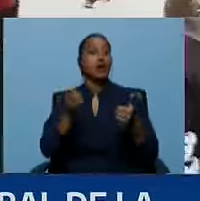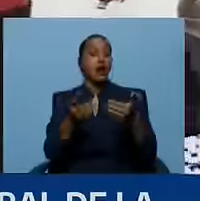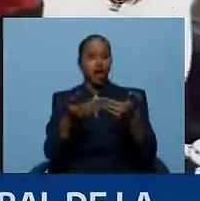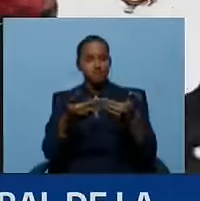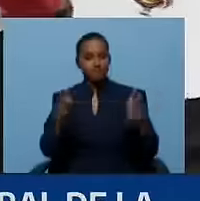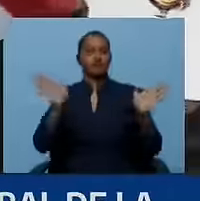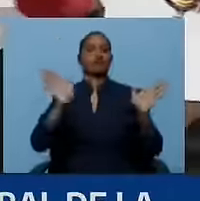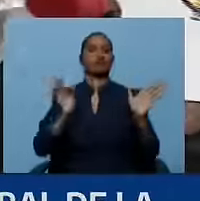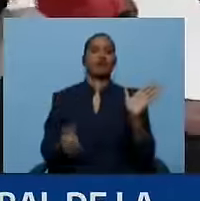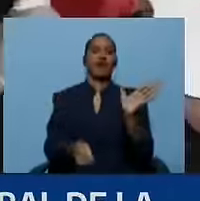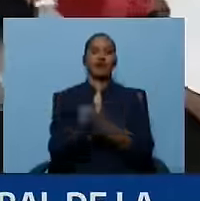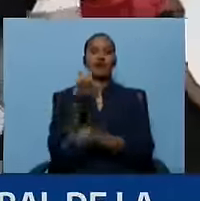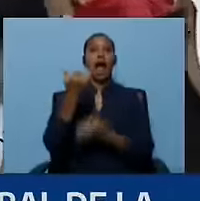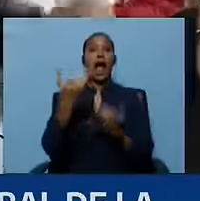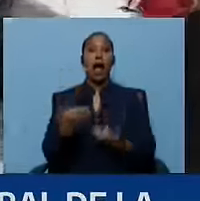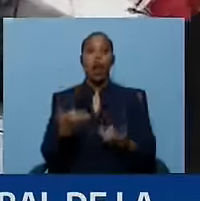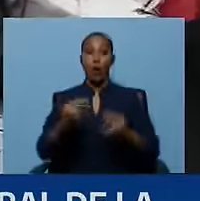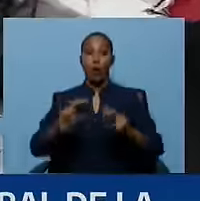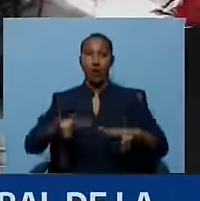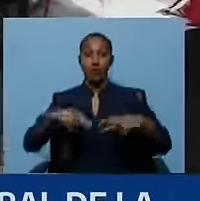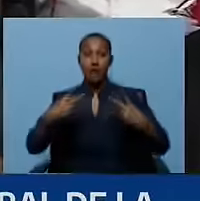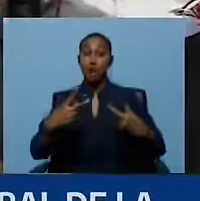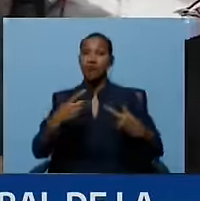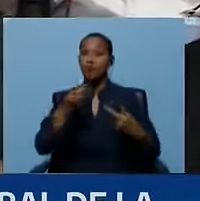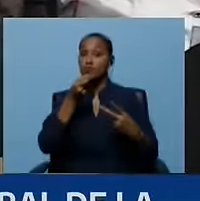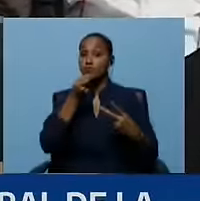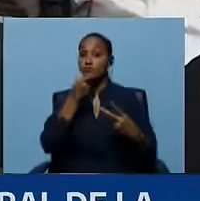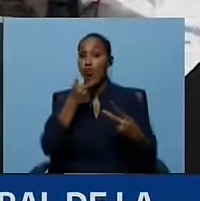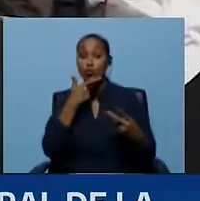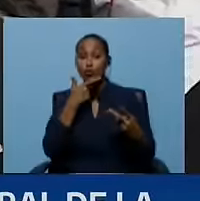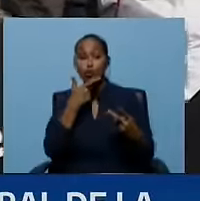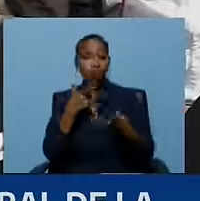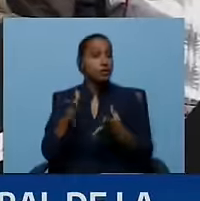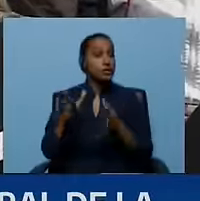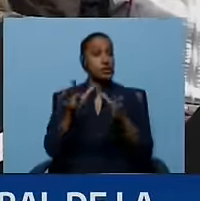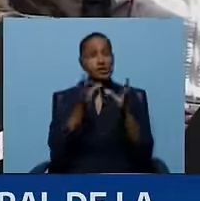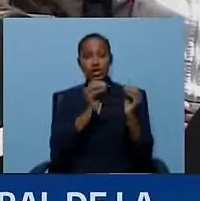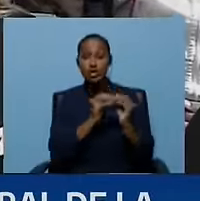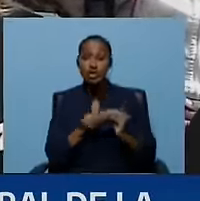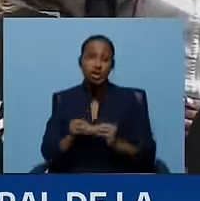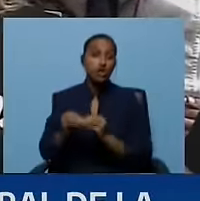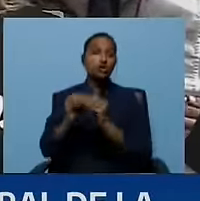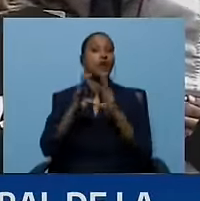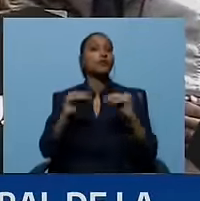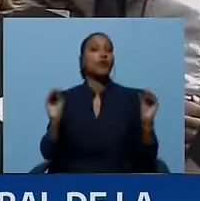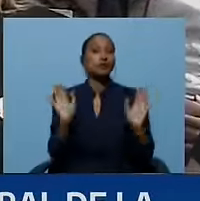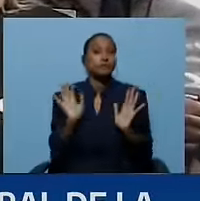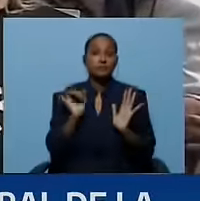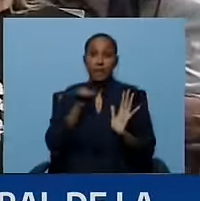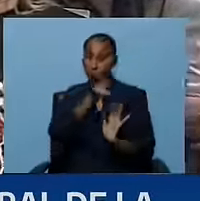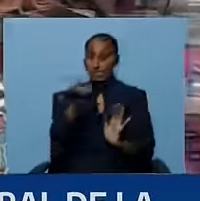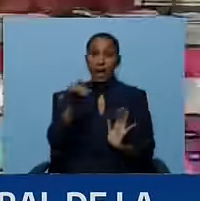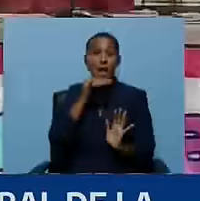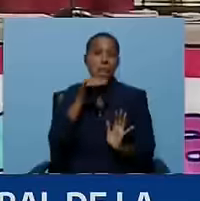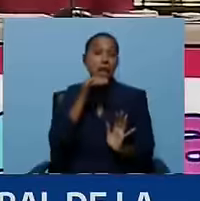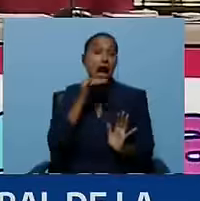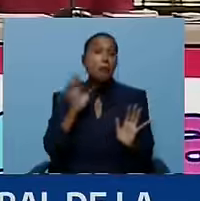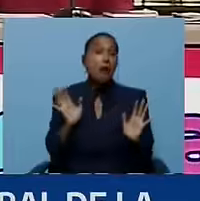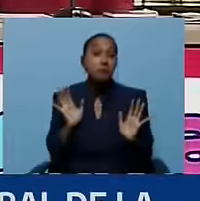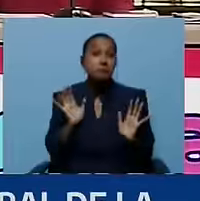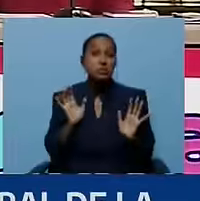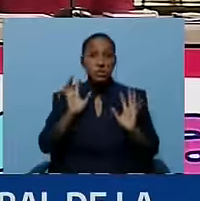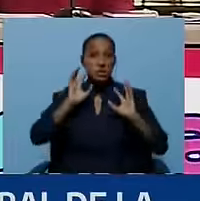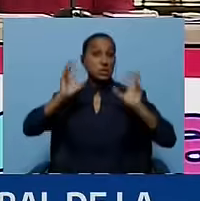que arder. Y le pique a quien le tenga que picar. al que le arda y al